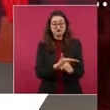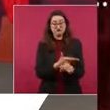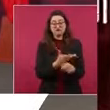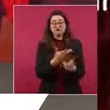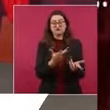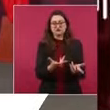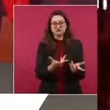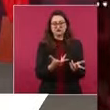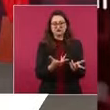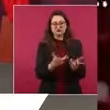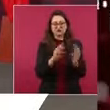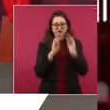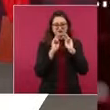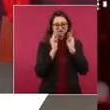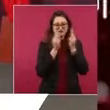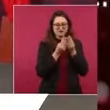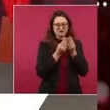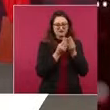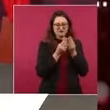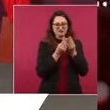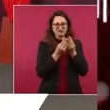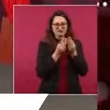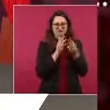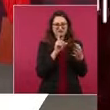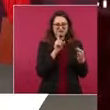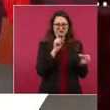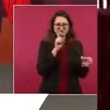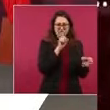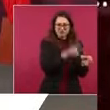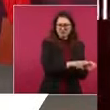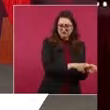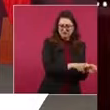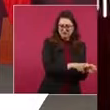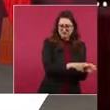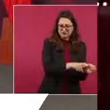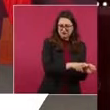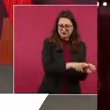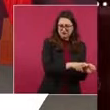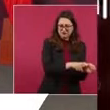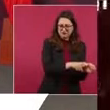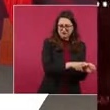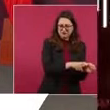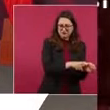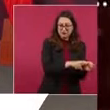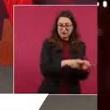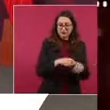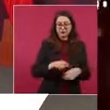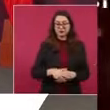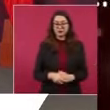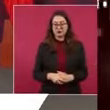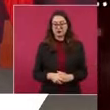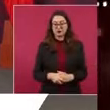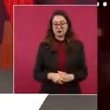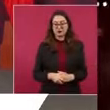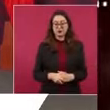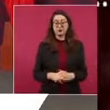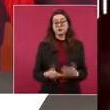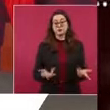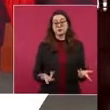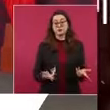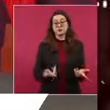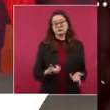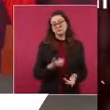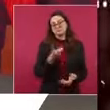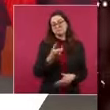desde un principio en su gobierno y a los 15 días de que renunció, se integró a la primera marcha de